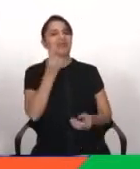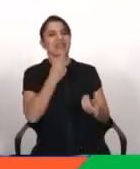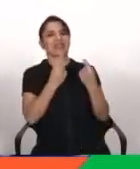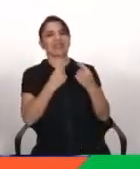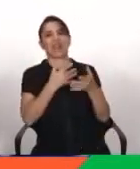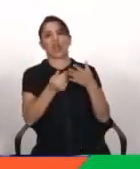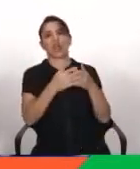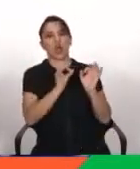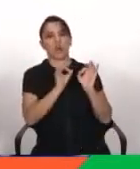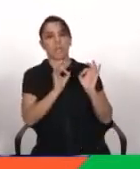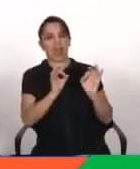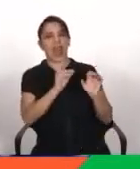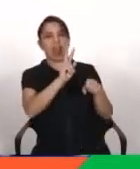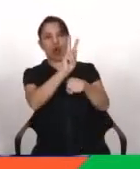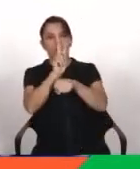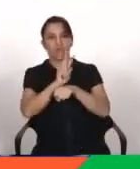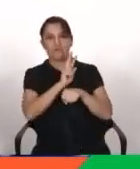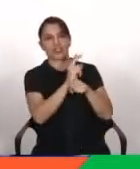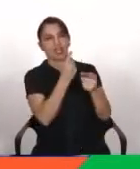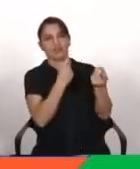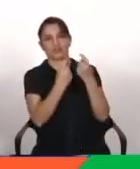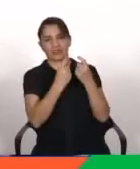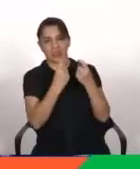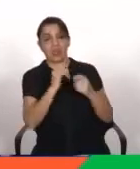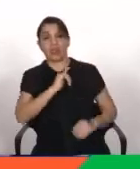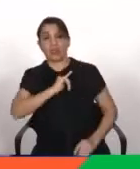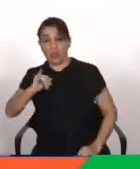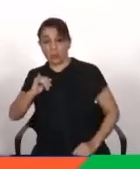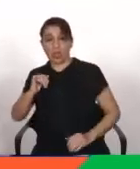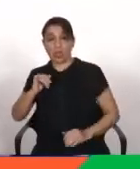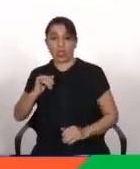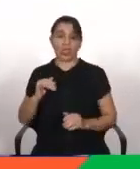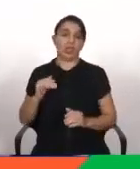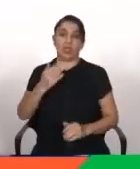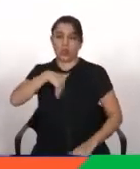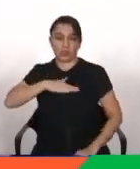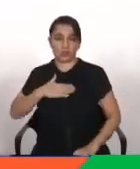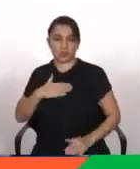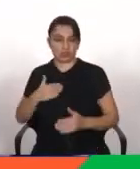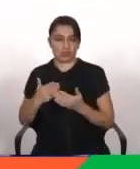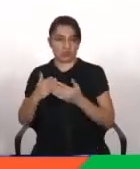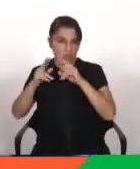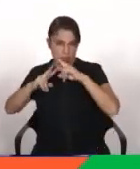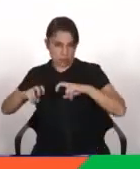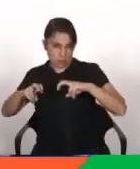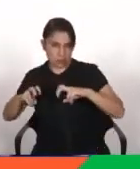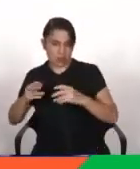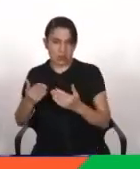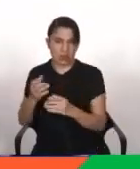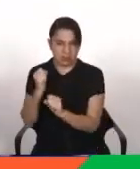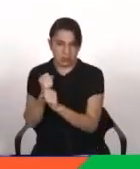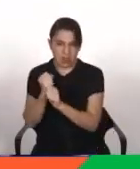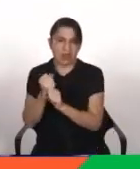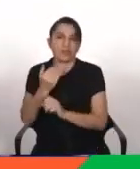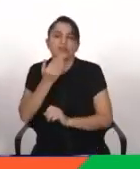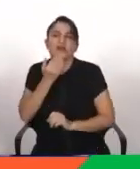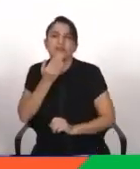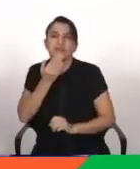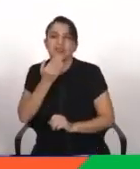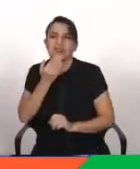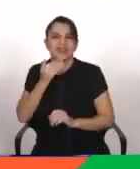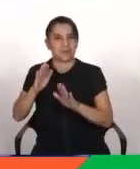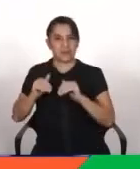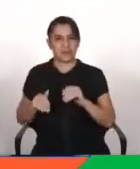profesoras durante nuestras carreras y después durante posgrado, ¿no es cierto? Que claro, que están ligadas